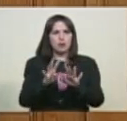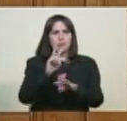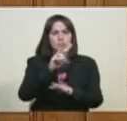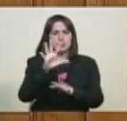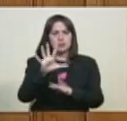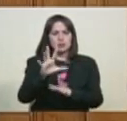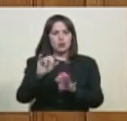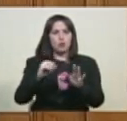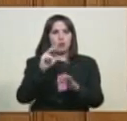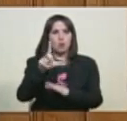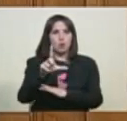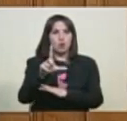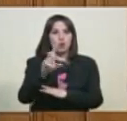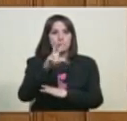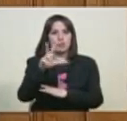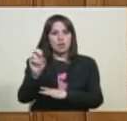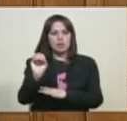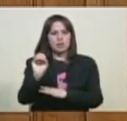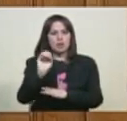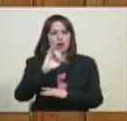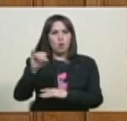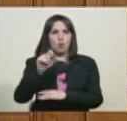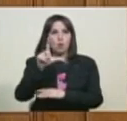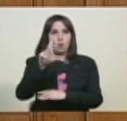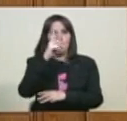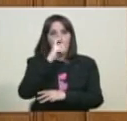99 y 30 de julio del año